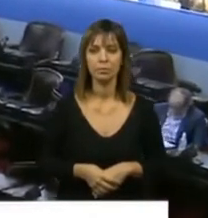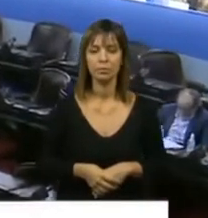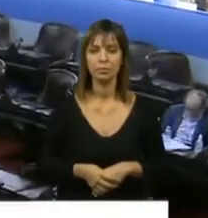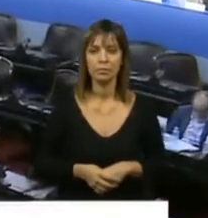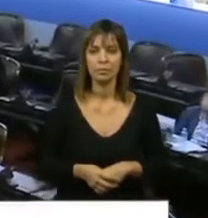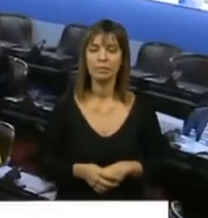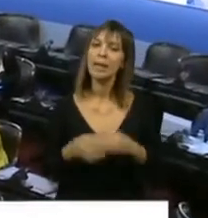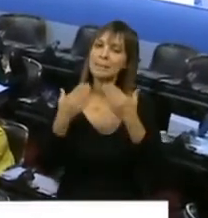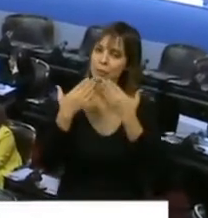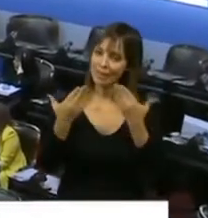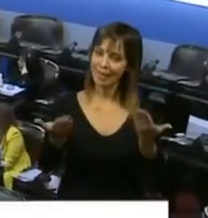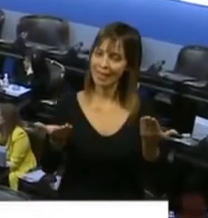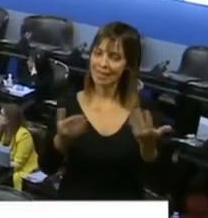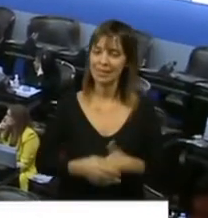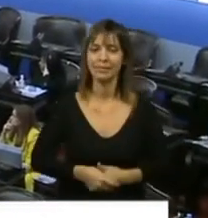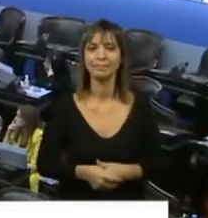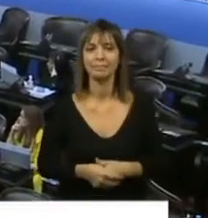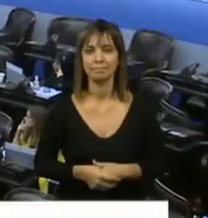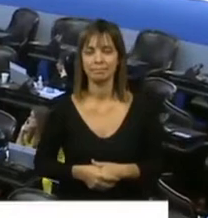Gracias, señor presidente.